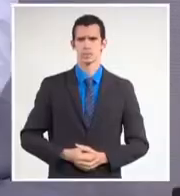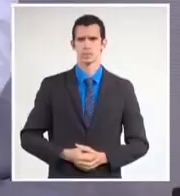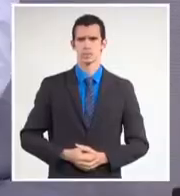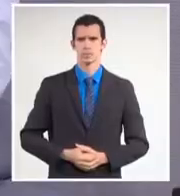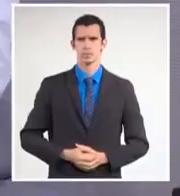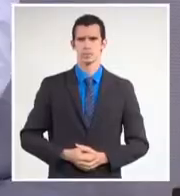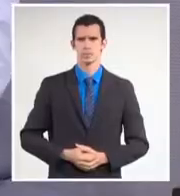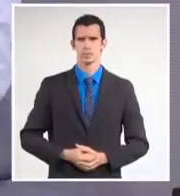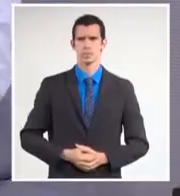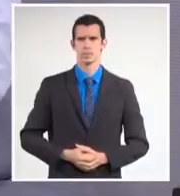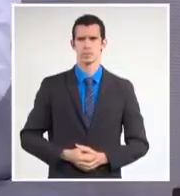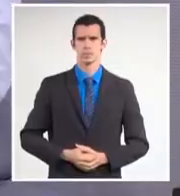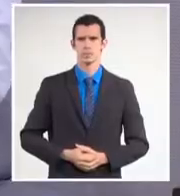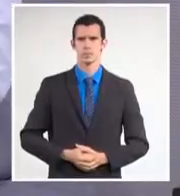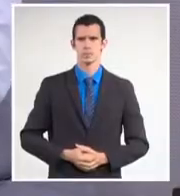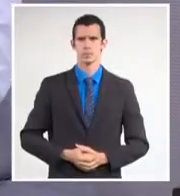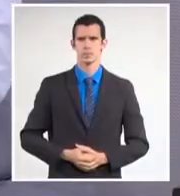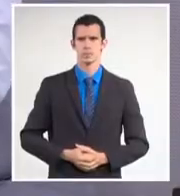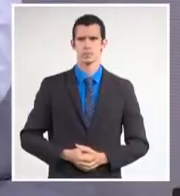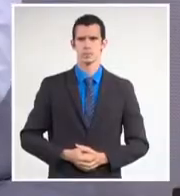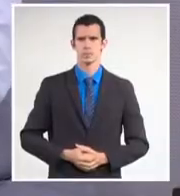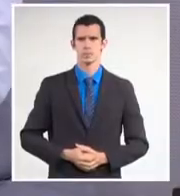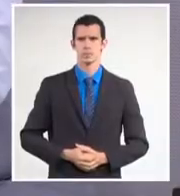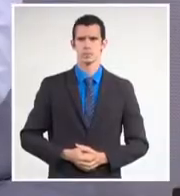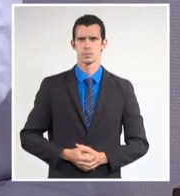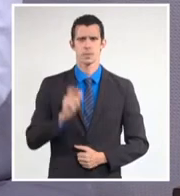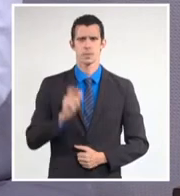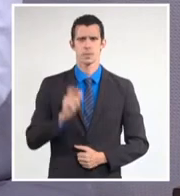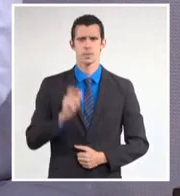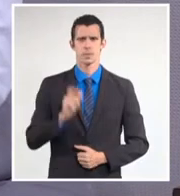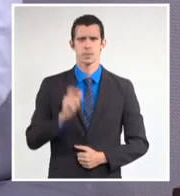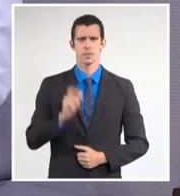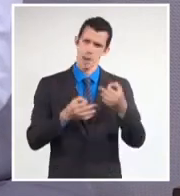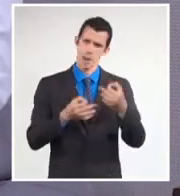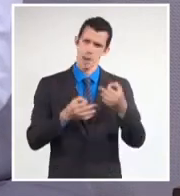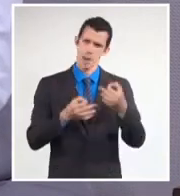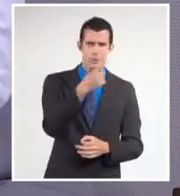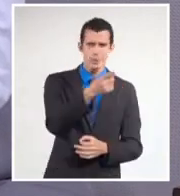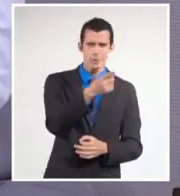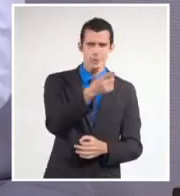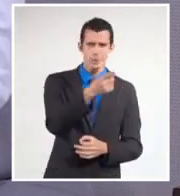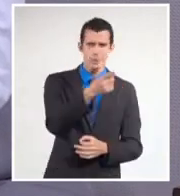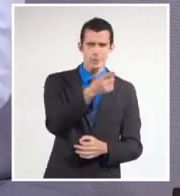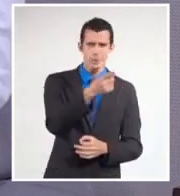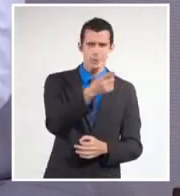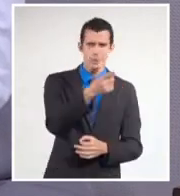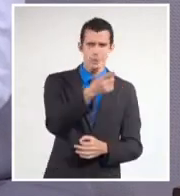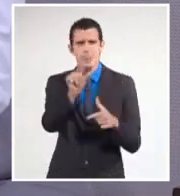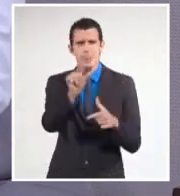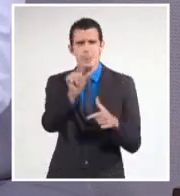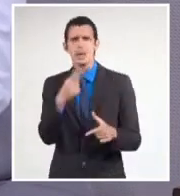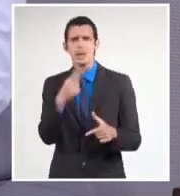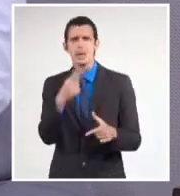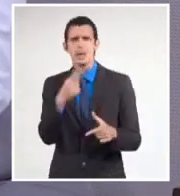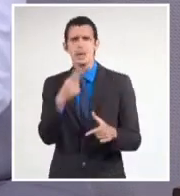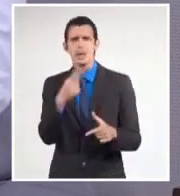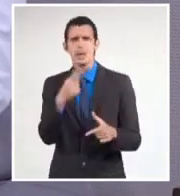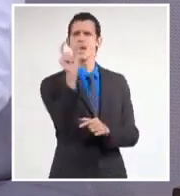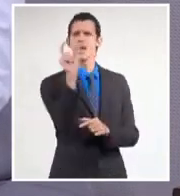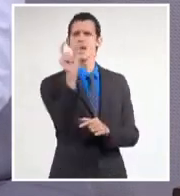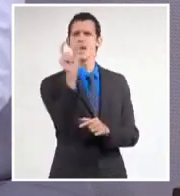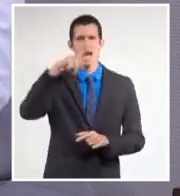Bueno, más de un delegado habló de la palabra salvar, porque se estaba hablando de salvar la zafra azucarera